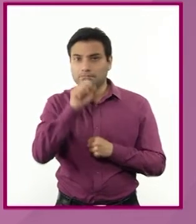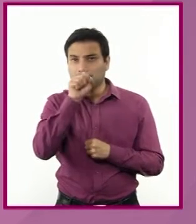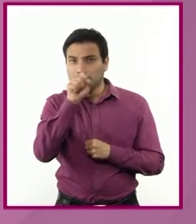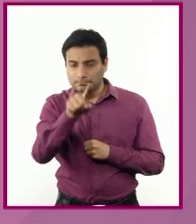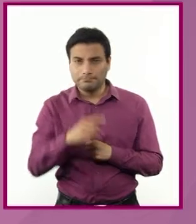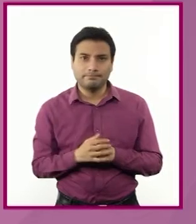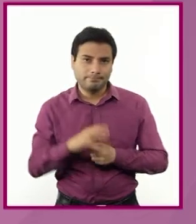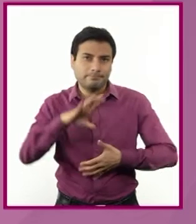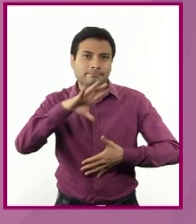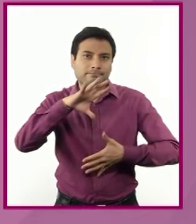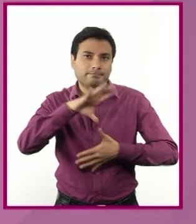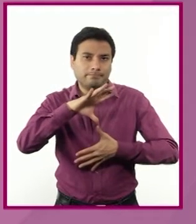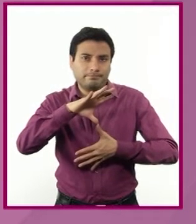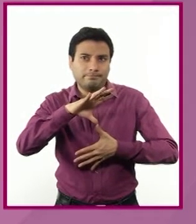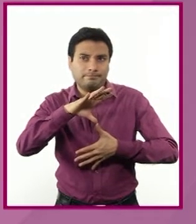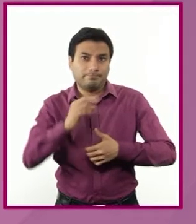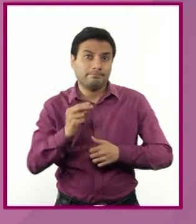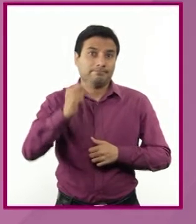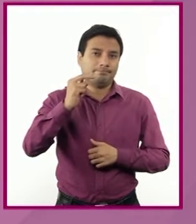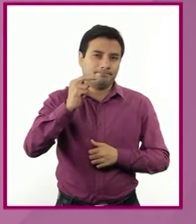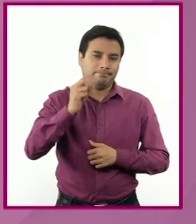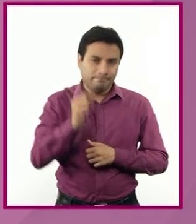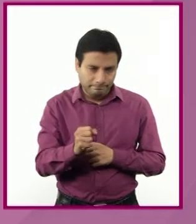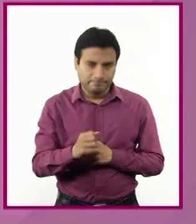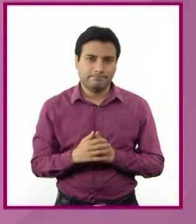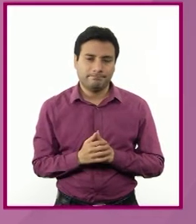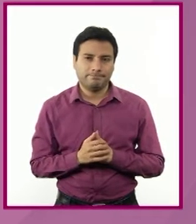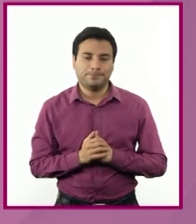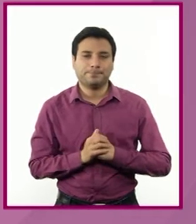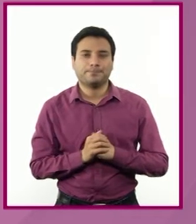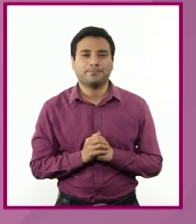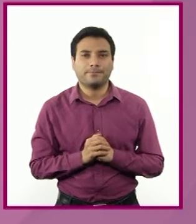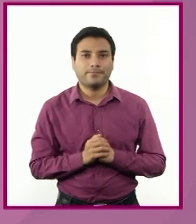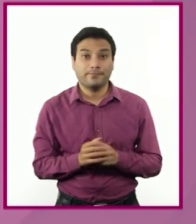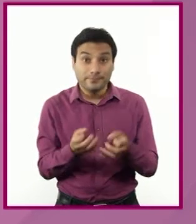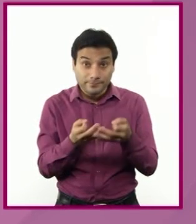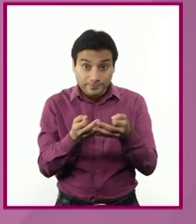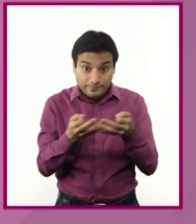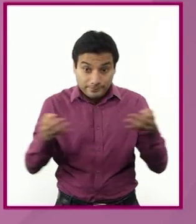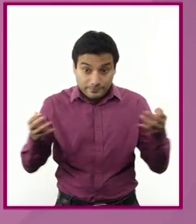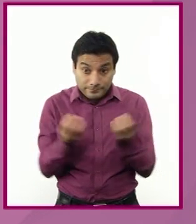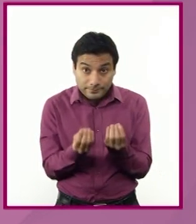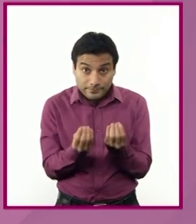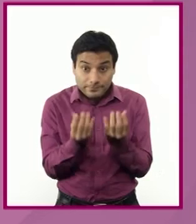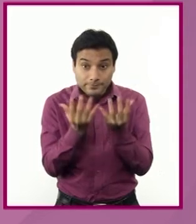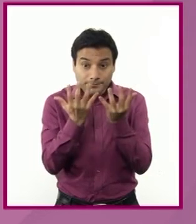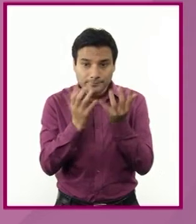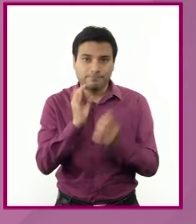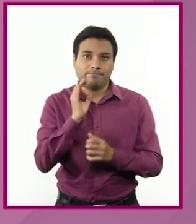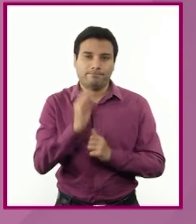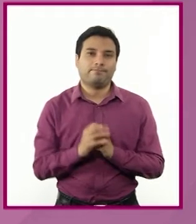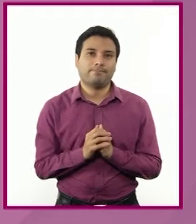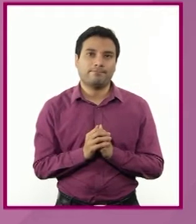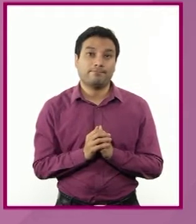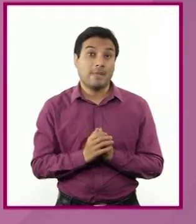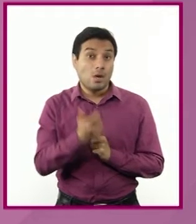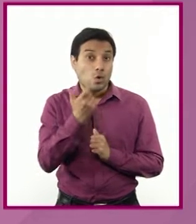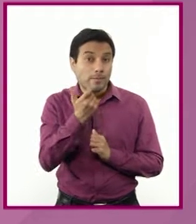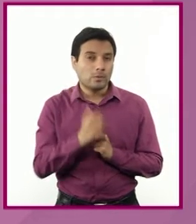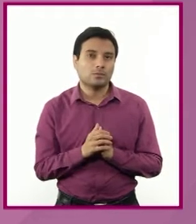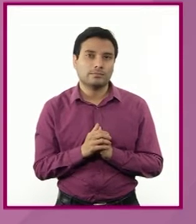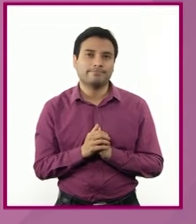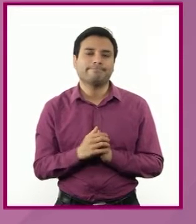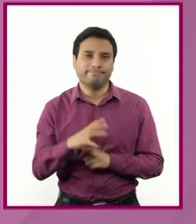sur de América. Un suelo con aptitud para el desarrollo de la agricultura. Económicos.